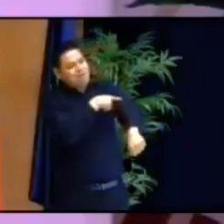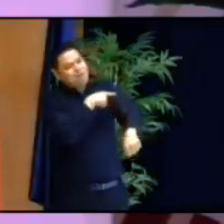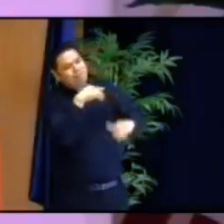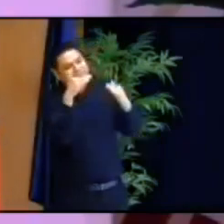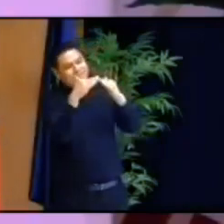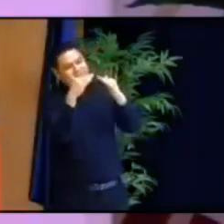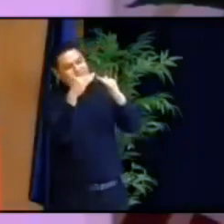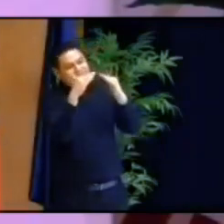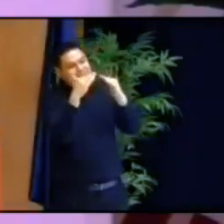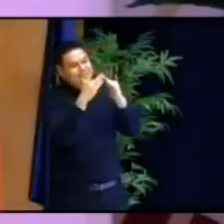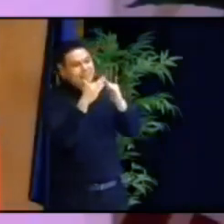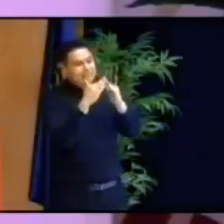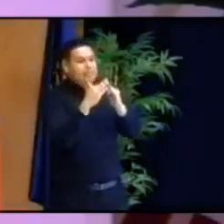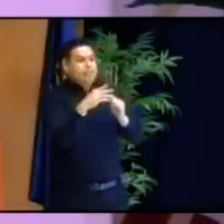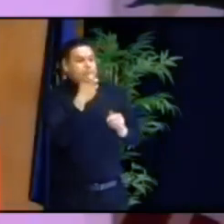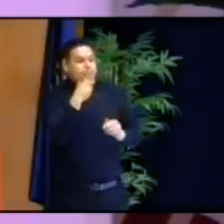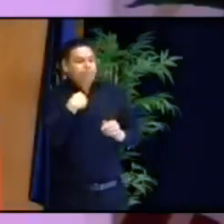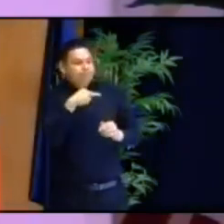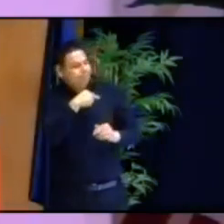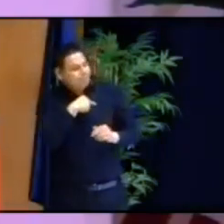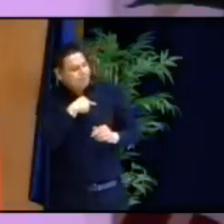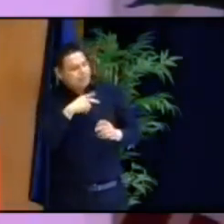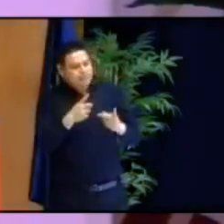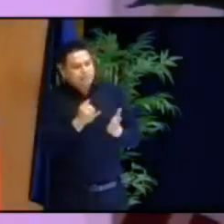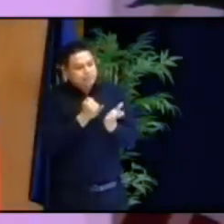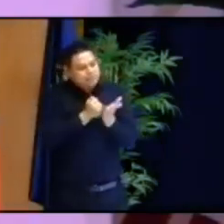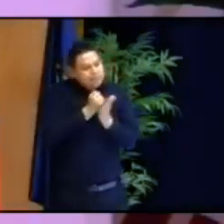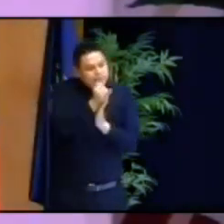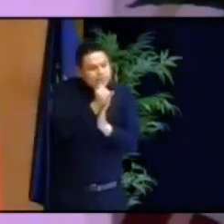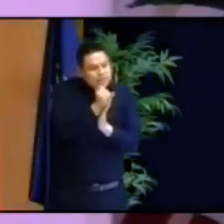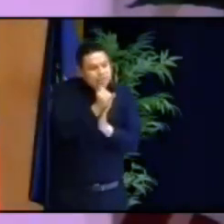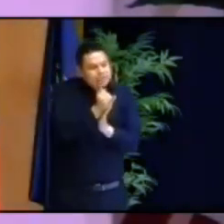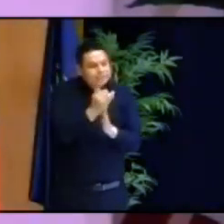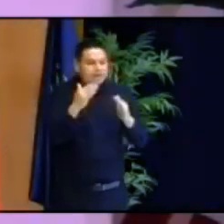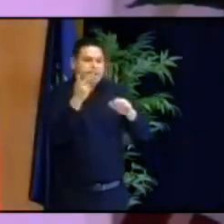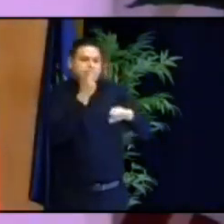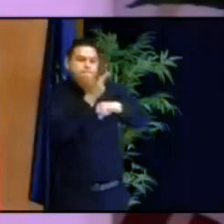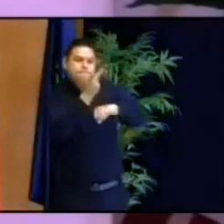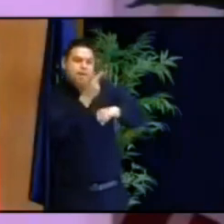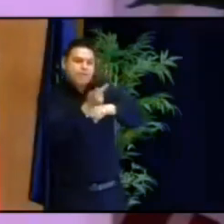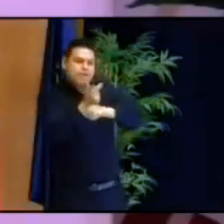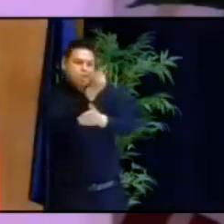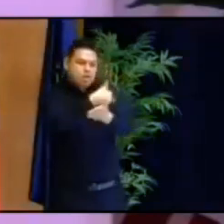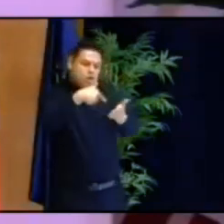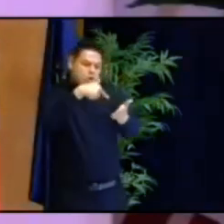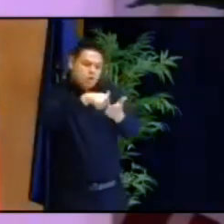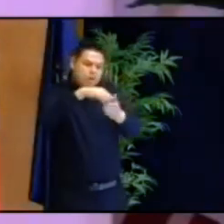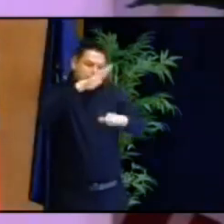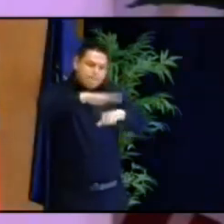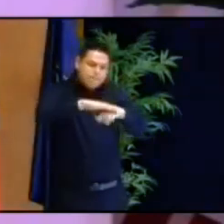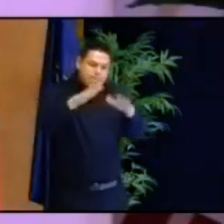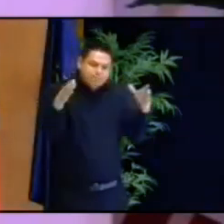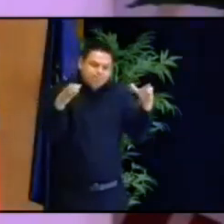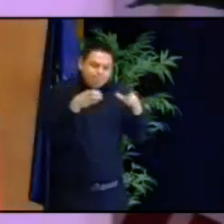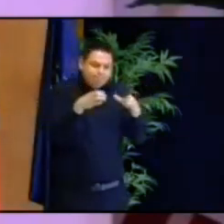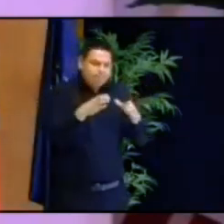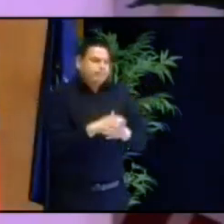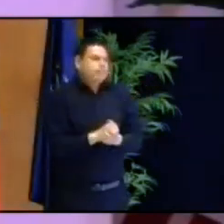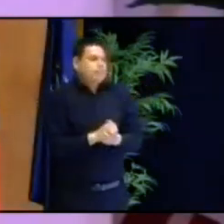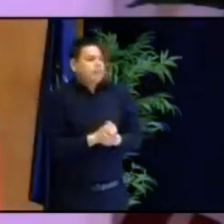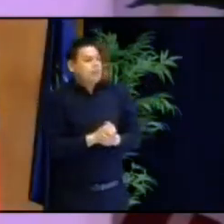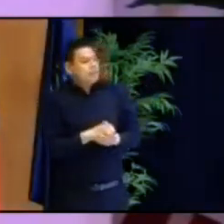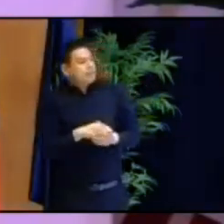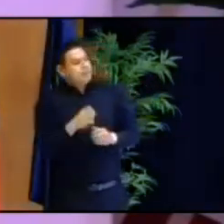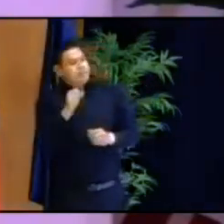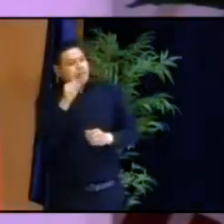preparatoria. Por eso decidimos hacer preparatorias cerca de los lugares más alejados de la ciudad. Y